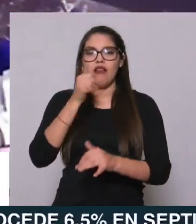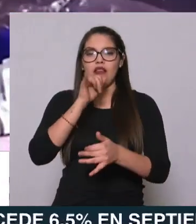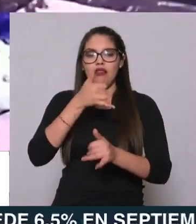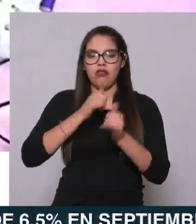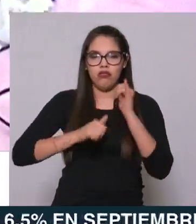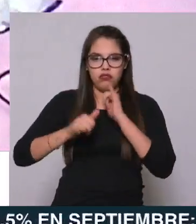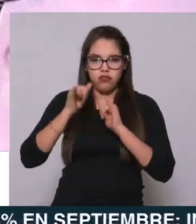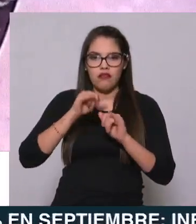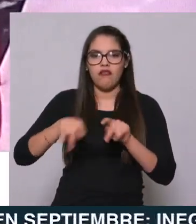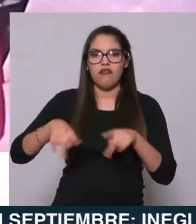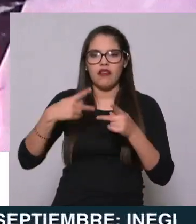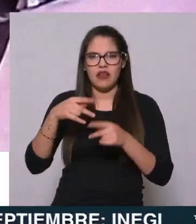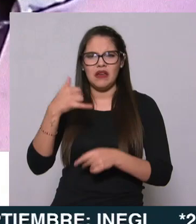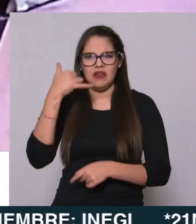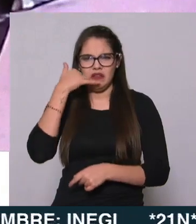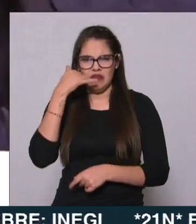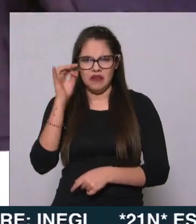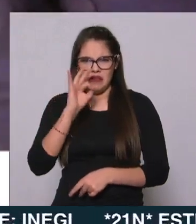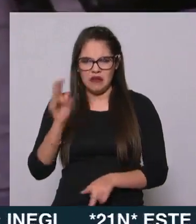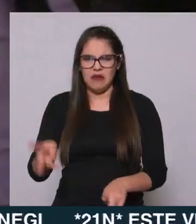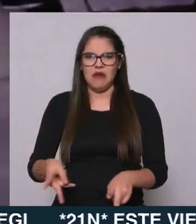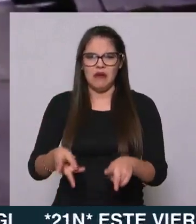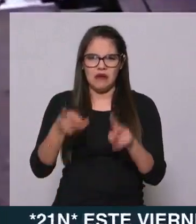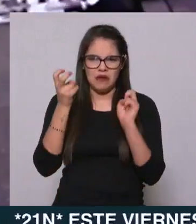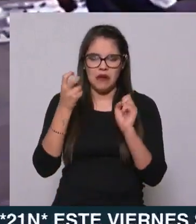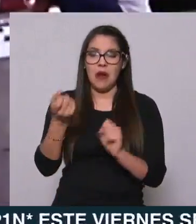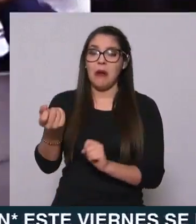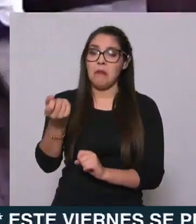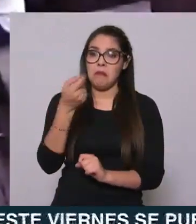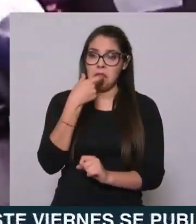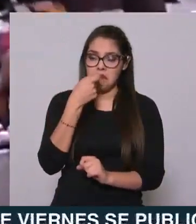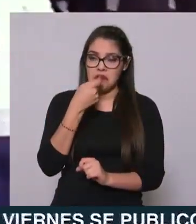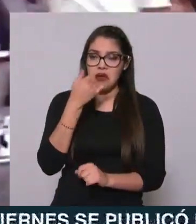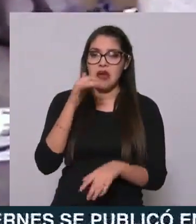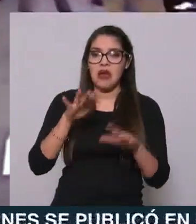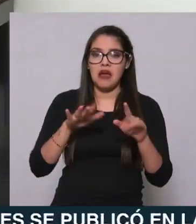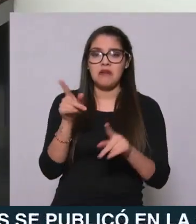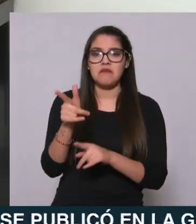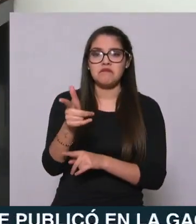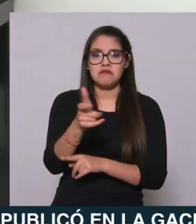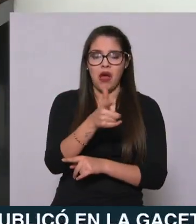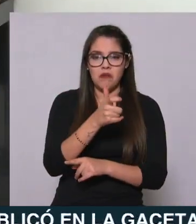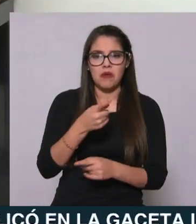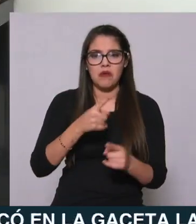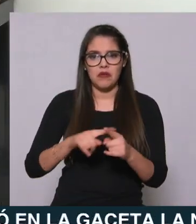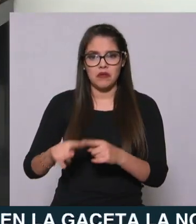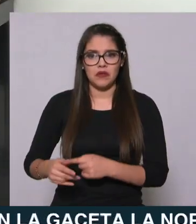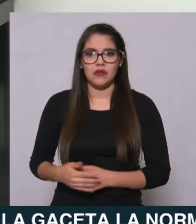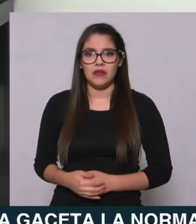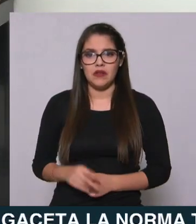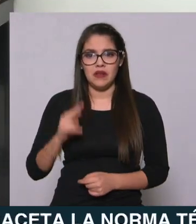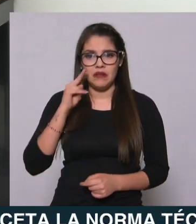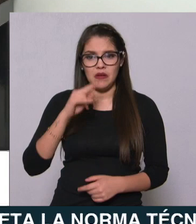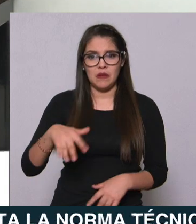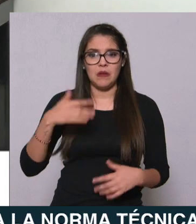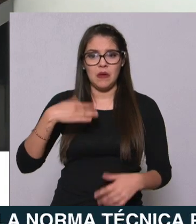alcohólicas, celulares de dudosa procedencia, medicamentos y armas de fuego, entre otros. Y dada la